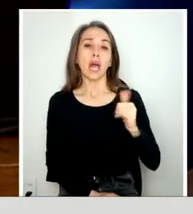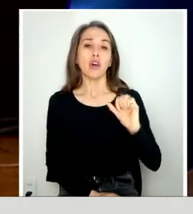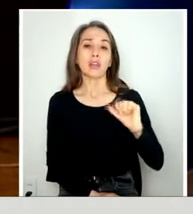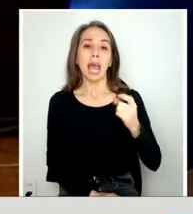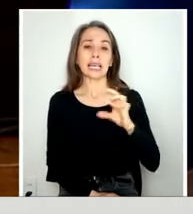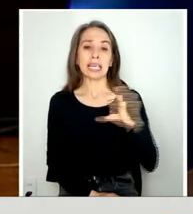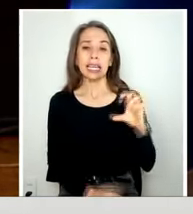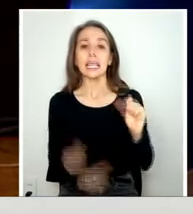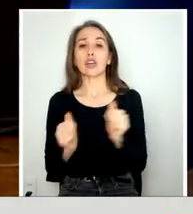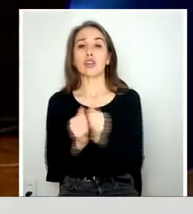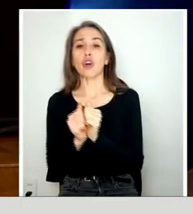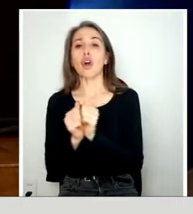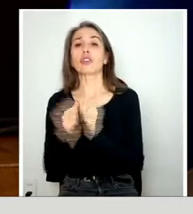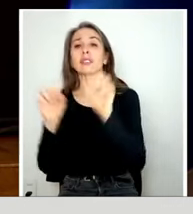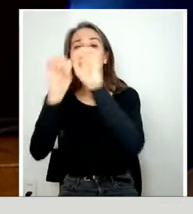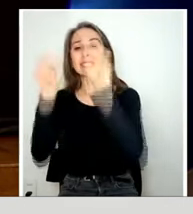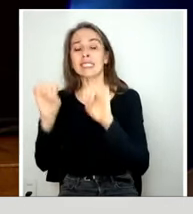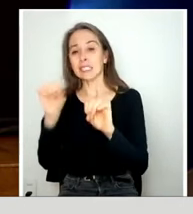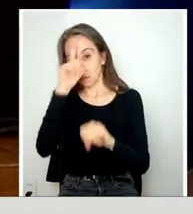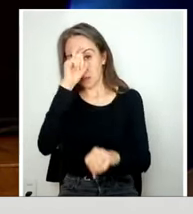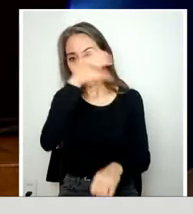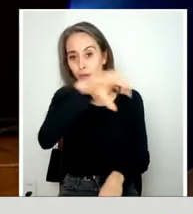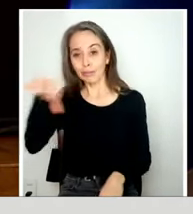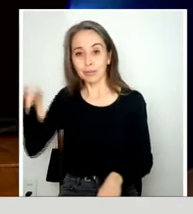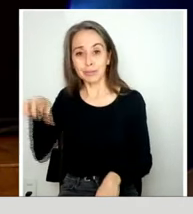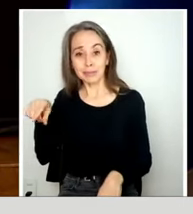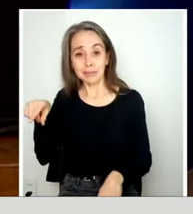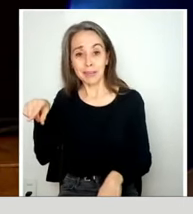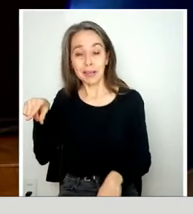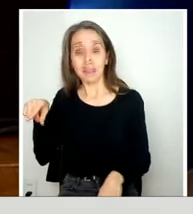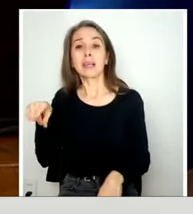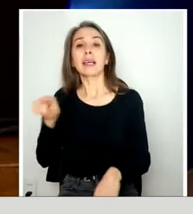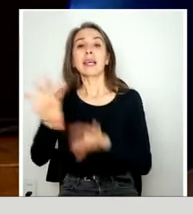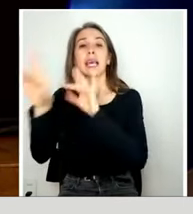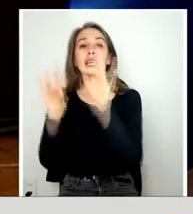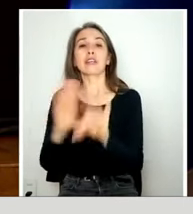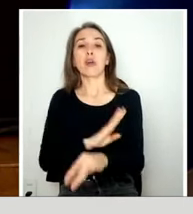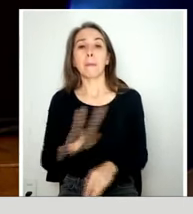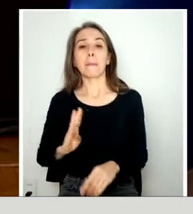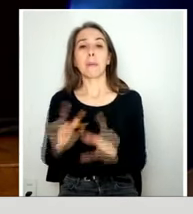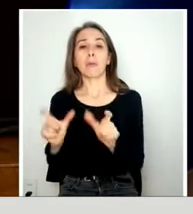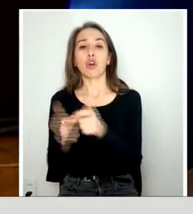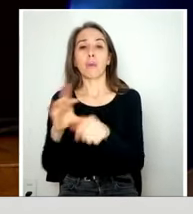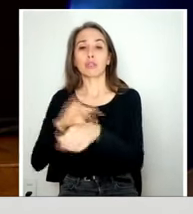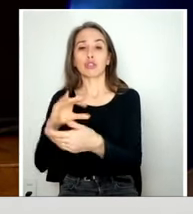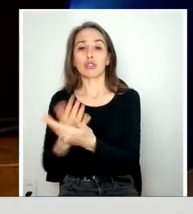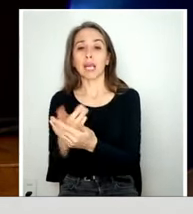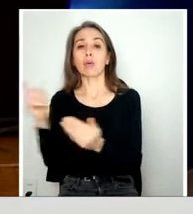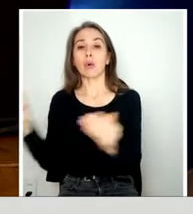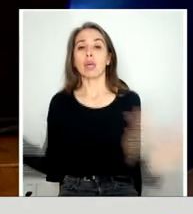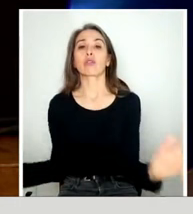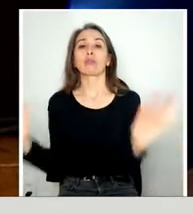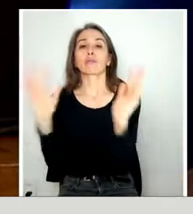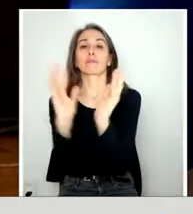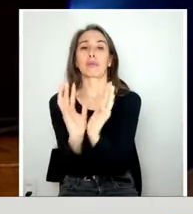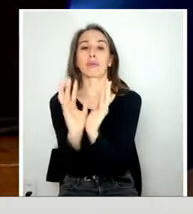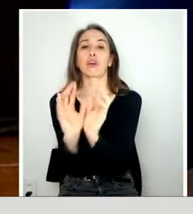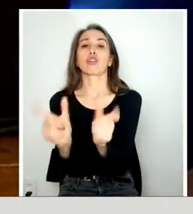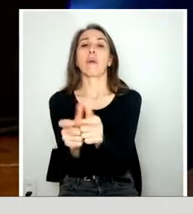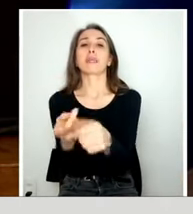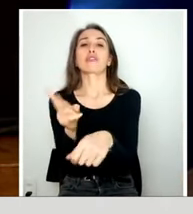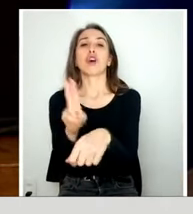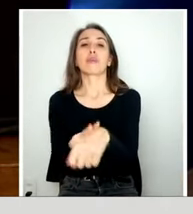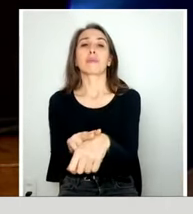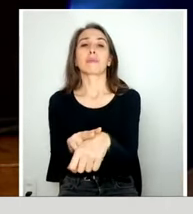Sistema Nacional de servicios de salud y que ha designado a los miembros de la comisión de salud para integrar la comisión mixta correspondiente